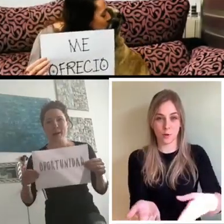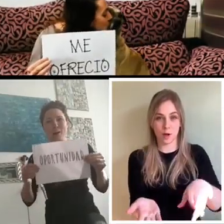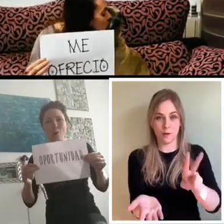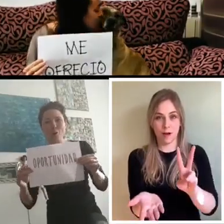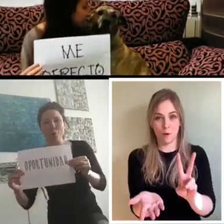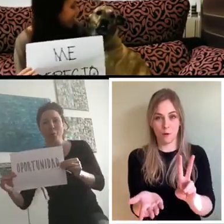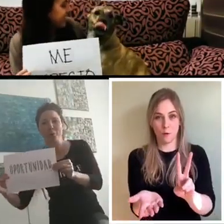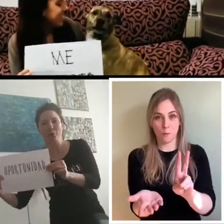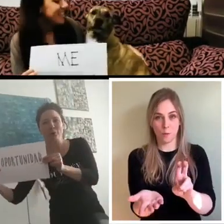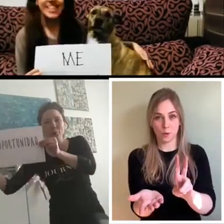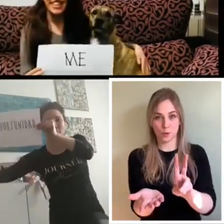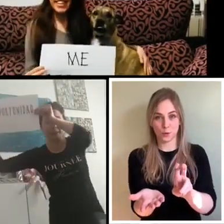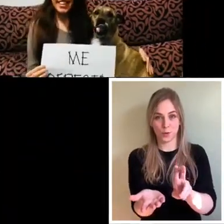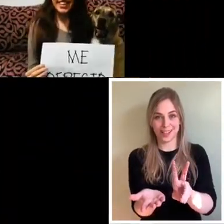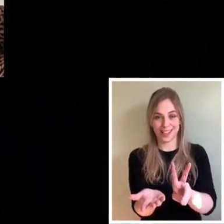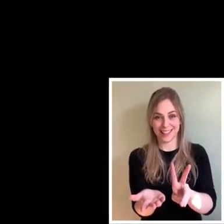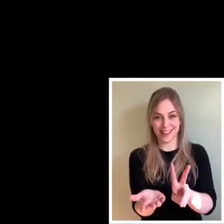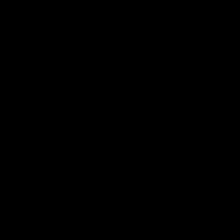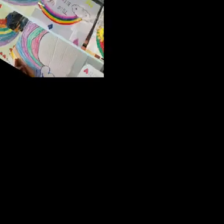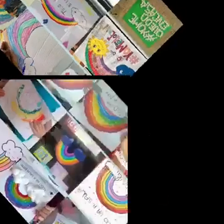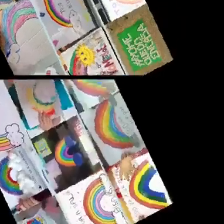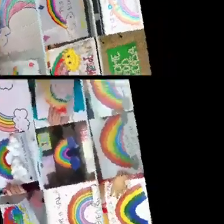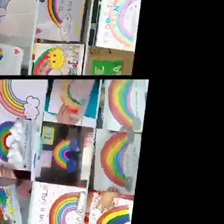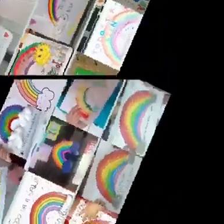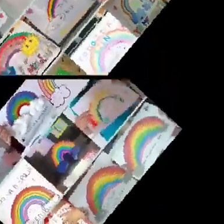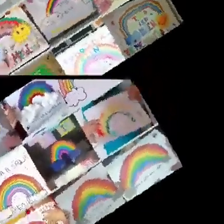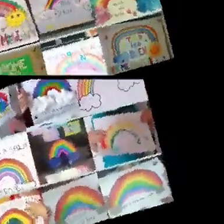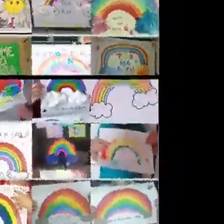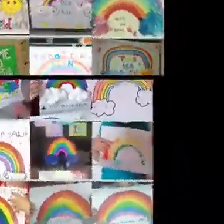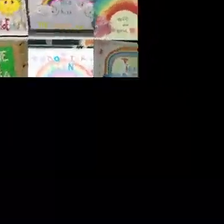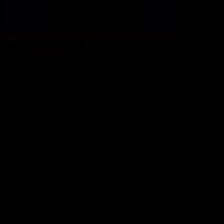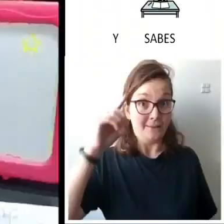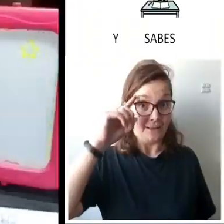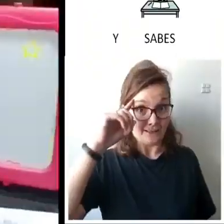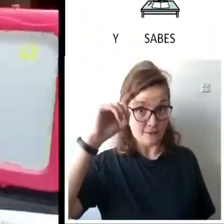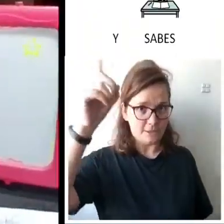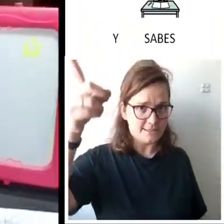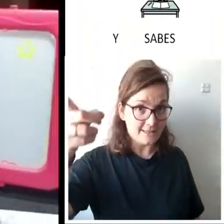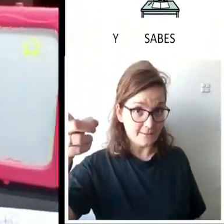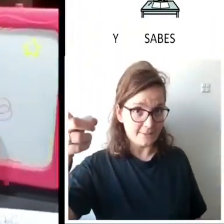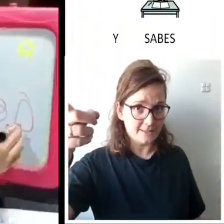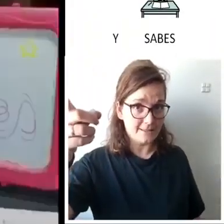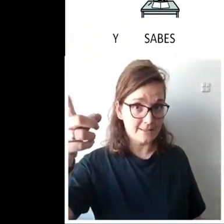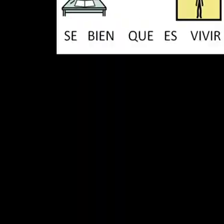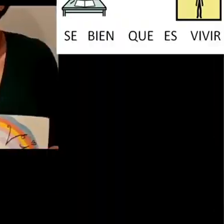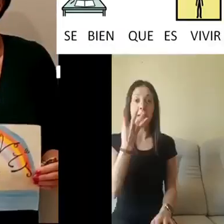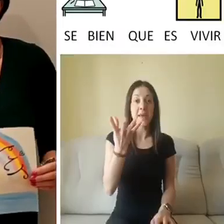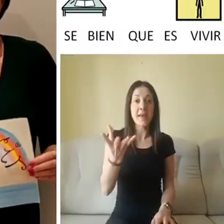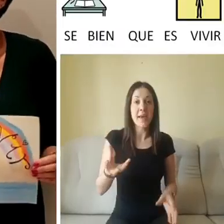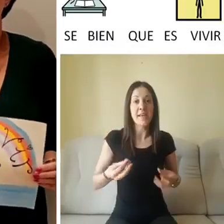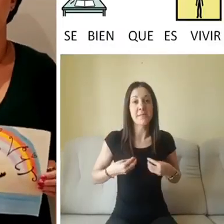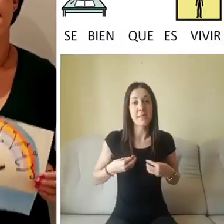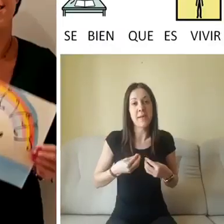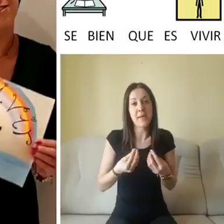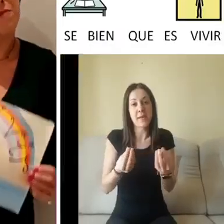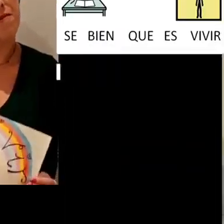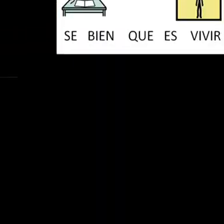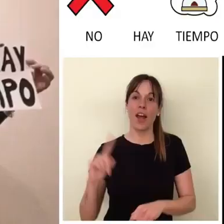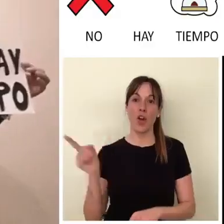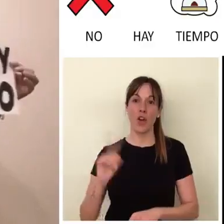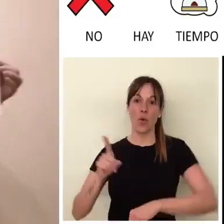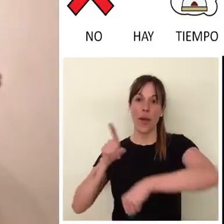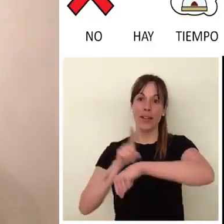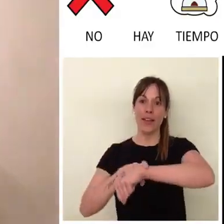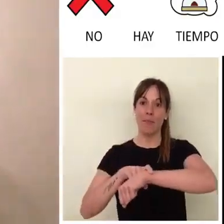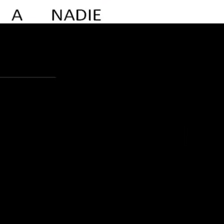ofreció una nueva oportunidad. Y ahora sabes, sé bien qué es